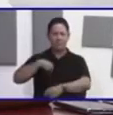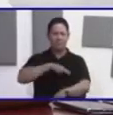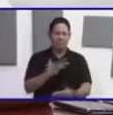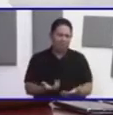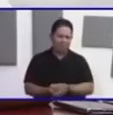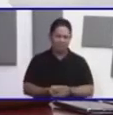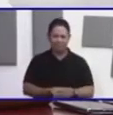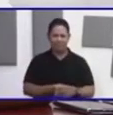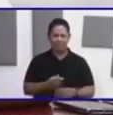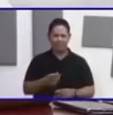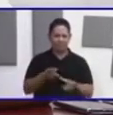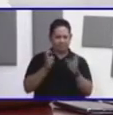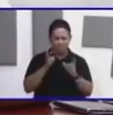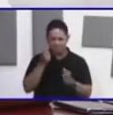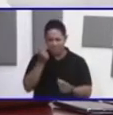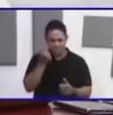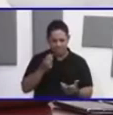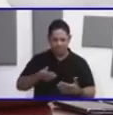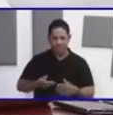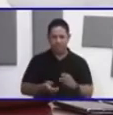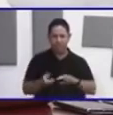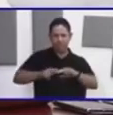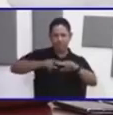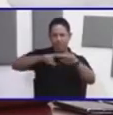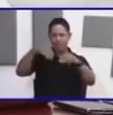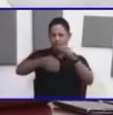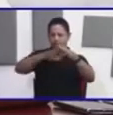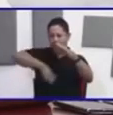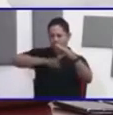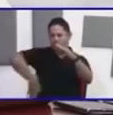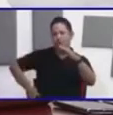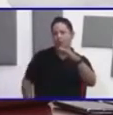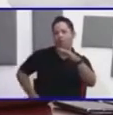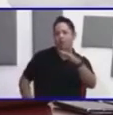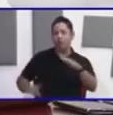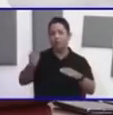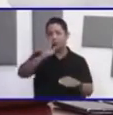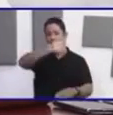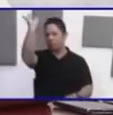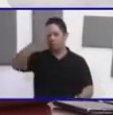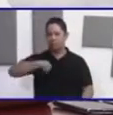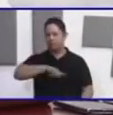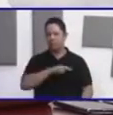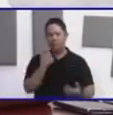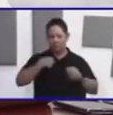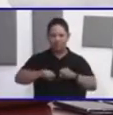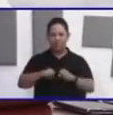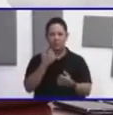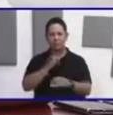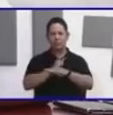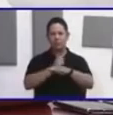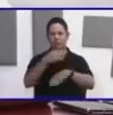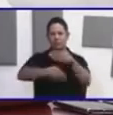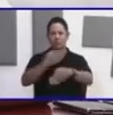y estamos agarrados con este gobierno de la mano de Dios, y sabemos que con todo el esfuerzo institucional que hemos hecho, los resultados se van a